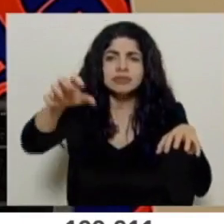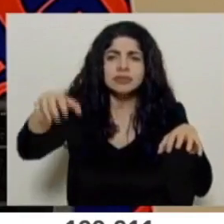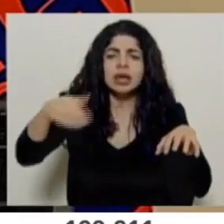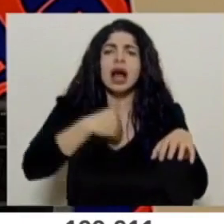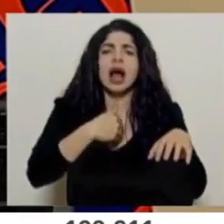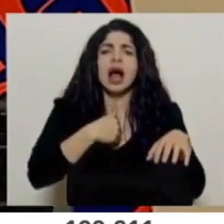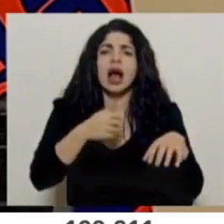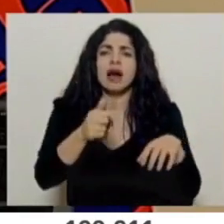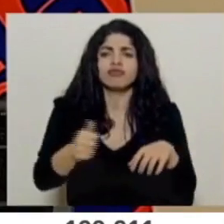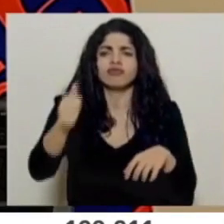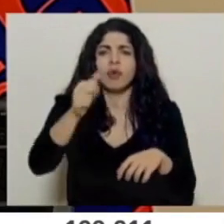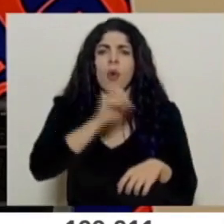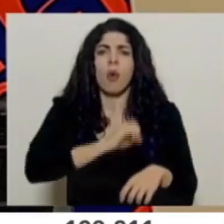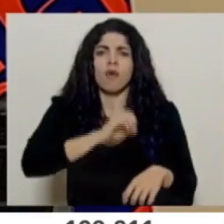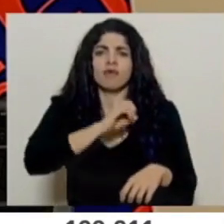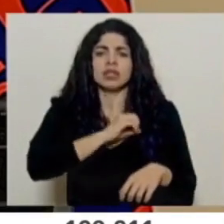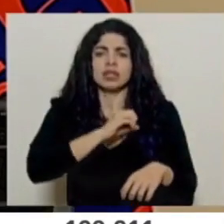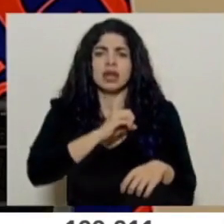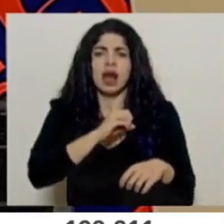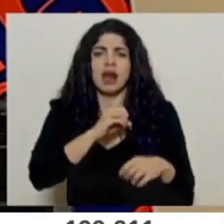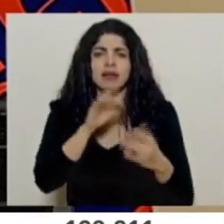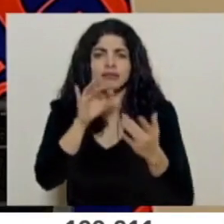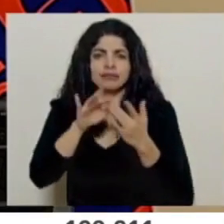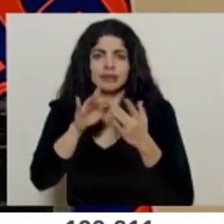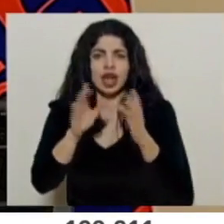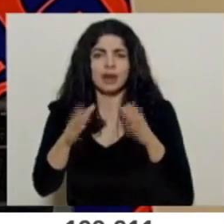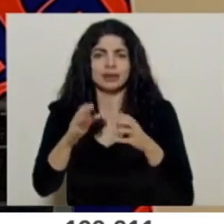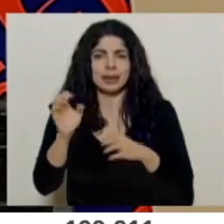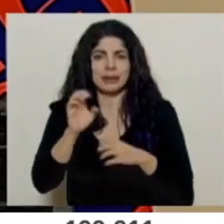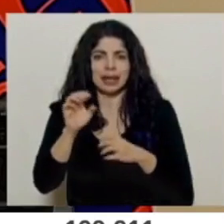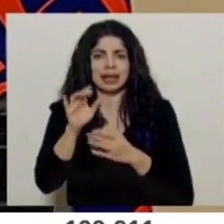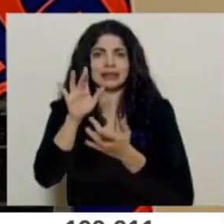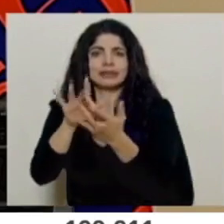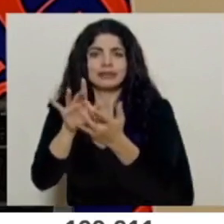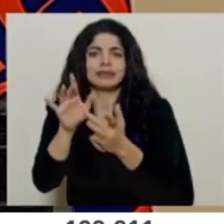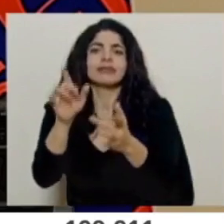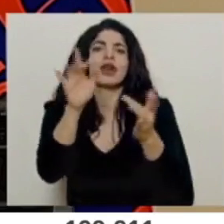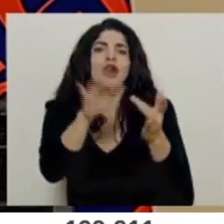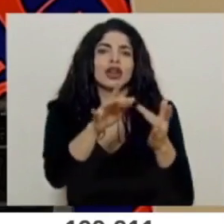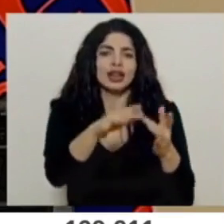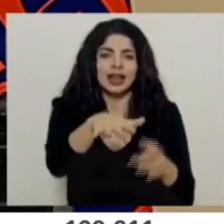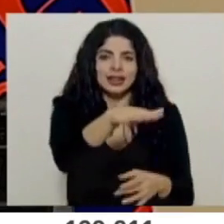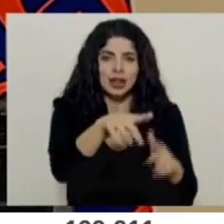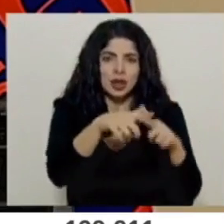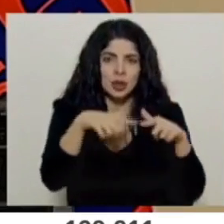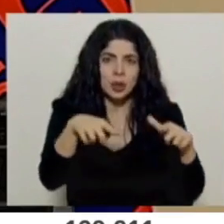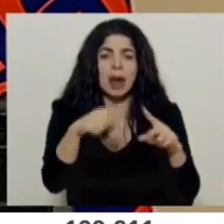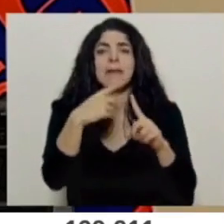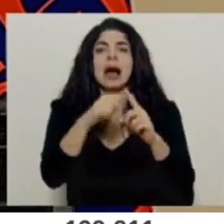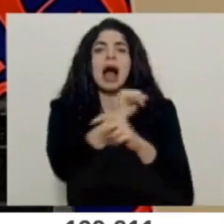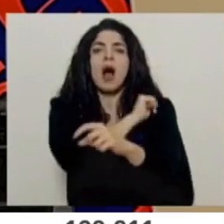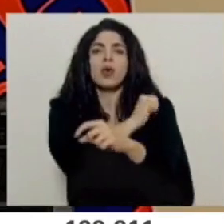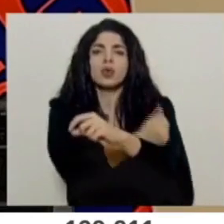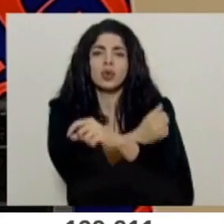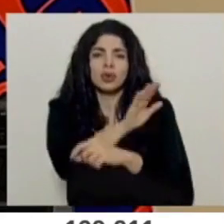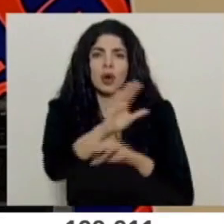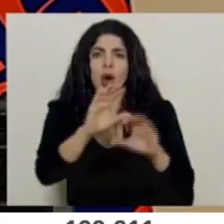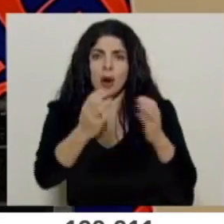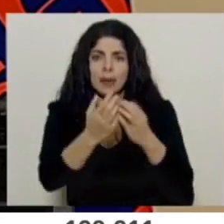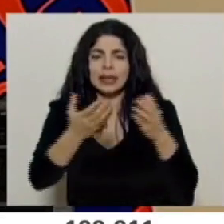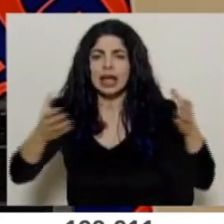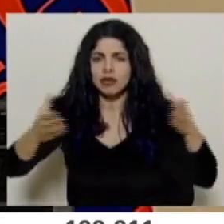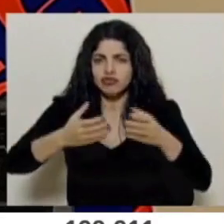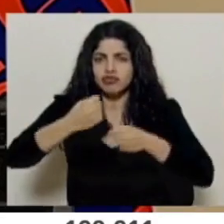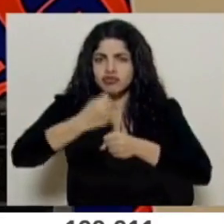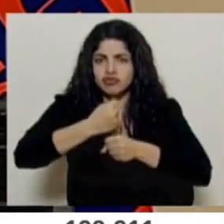oficiales de operaciones, nuestros oficiales de enlace de la Comisión de Emergencia, las autoridades que están involucradas en los comités y también